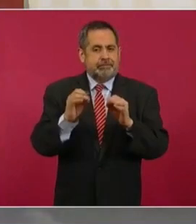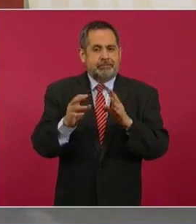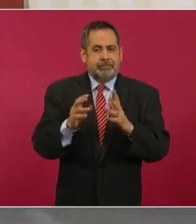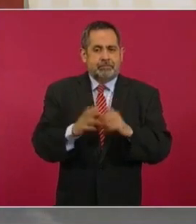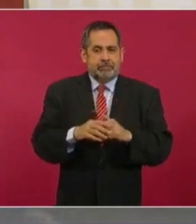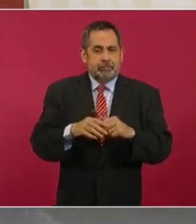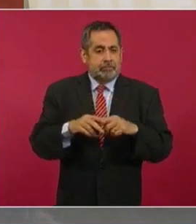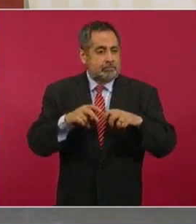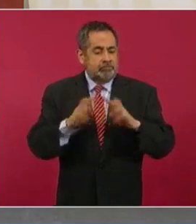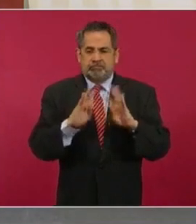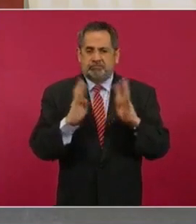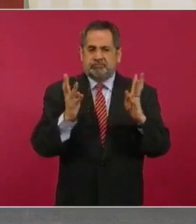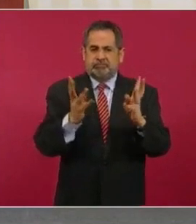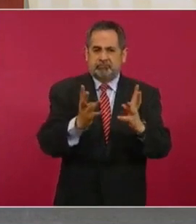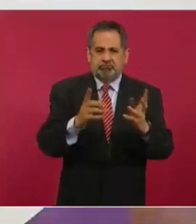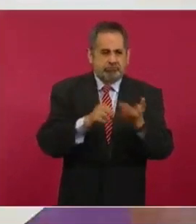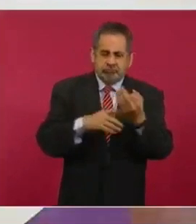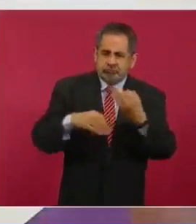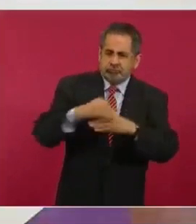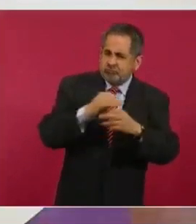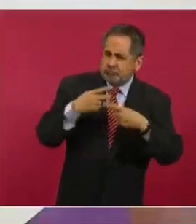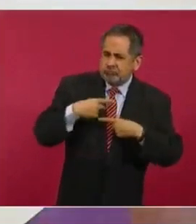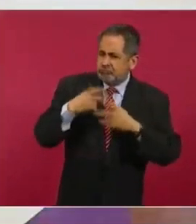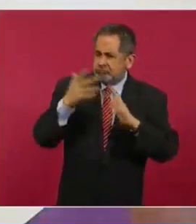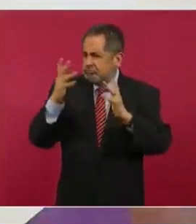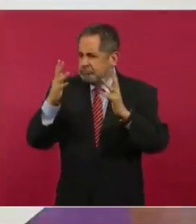están todos esperándolo.